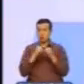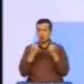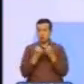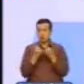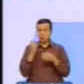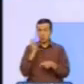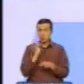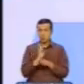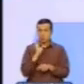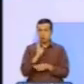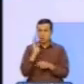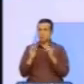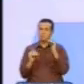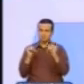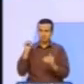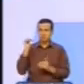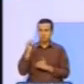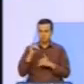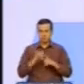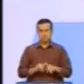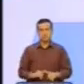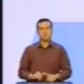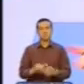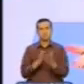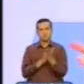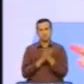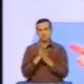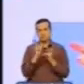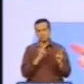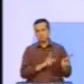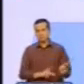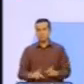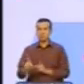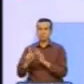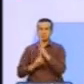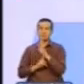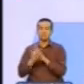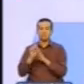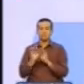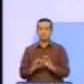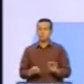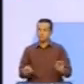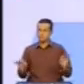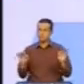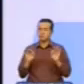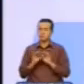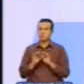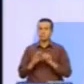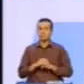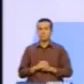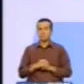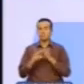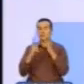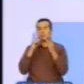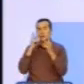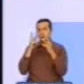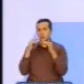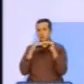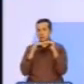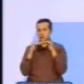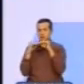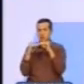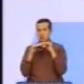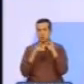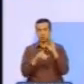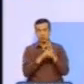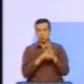ecuatoriana dé un paso adelante en la ruta de planificación del desarrollo, que es fundamental, con una visión de equidad. Esta